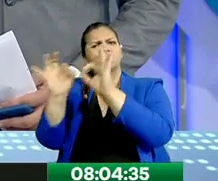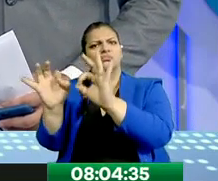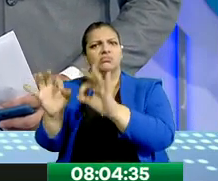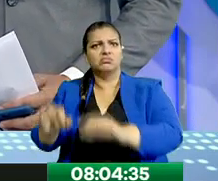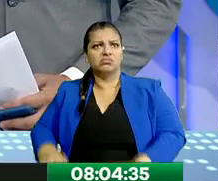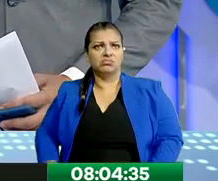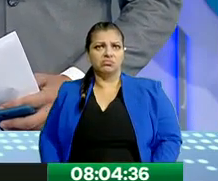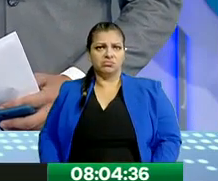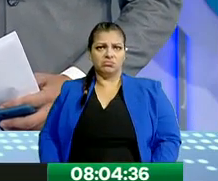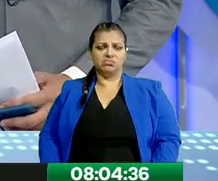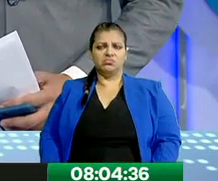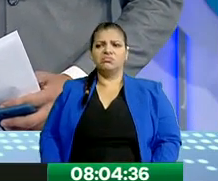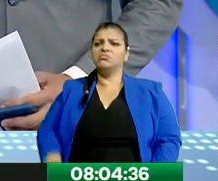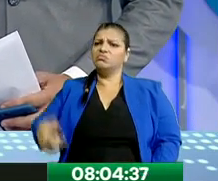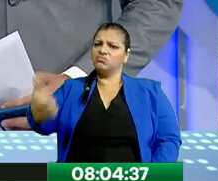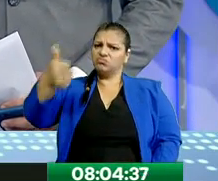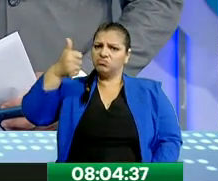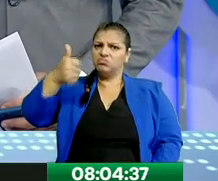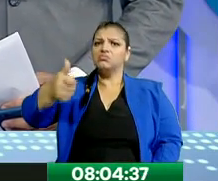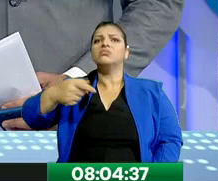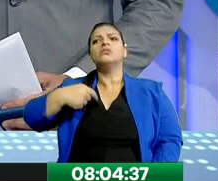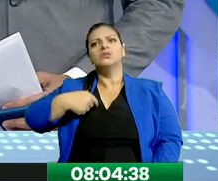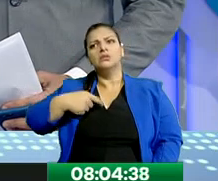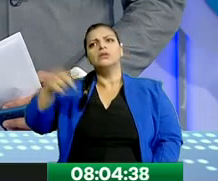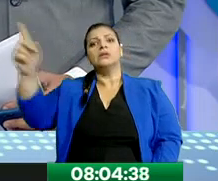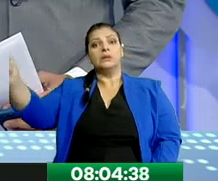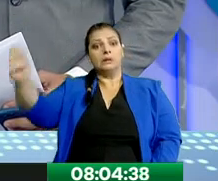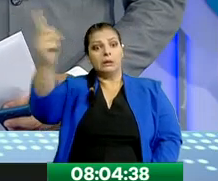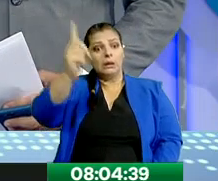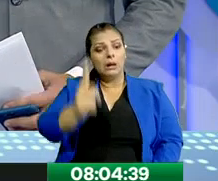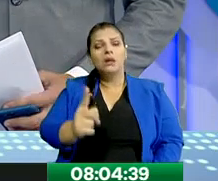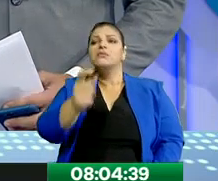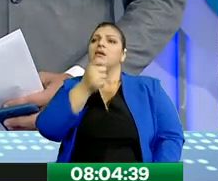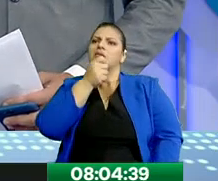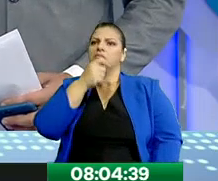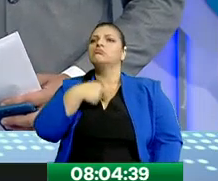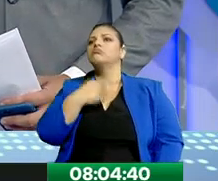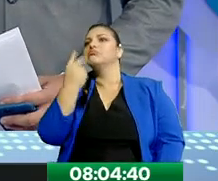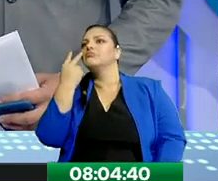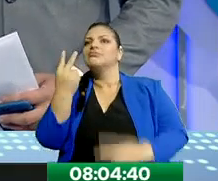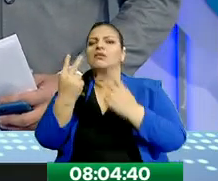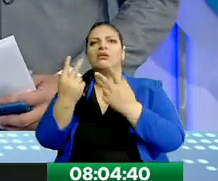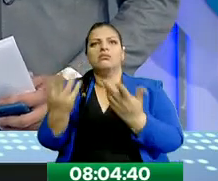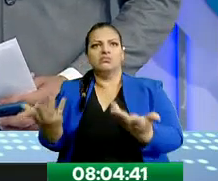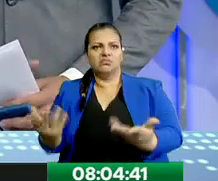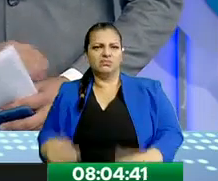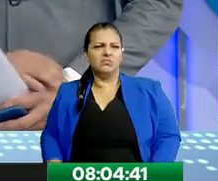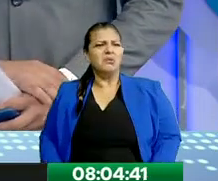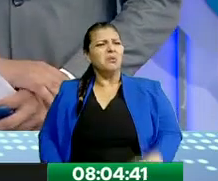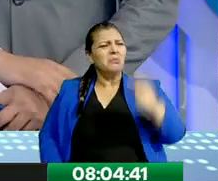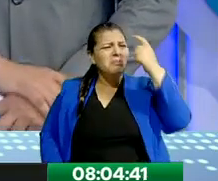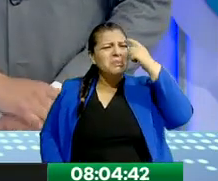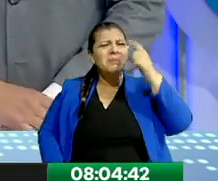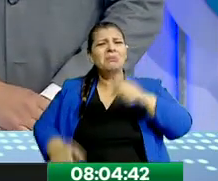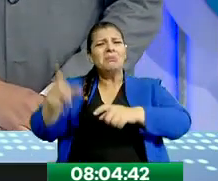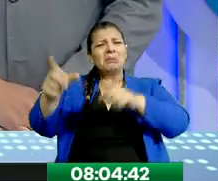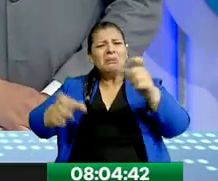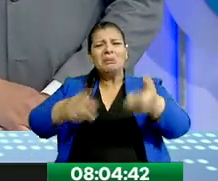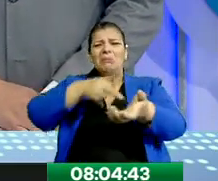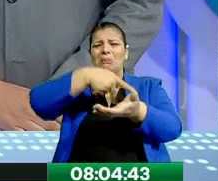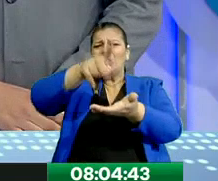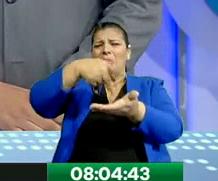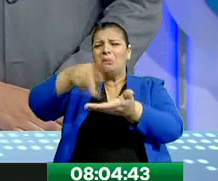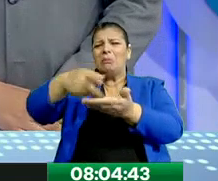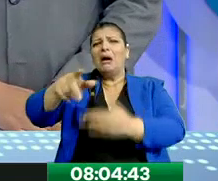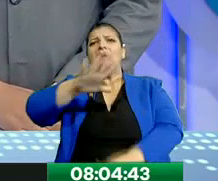Chus. Yo doy prioridades a las cosas más necesarias. Tengo familia, tengo a quien darle de comer, a quien comprarle cosas